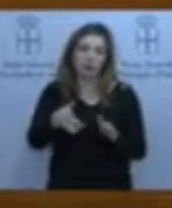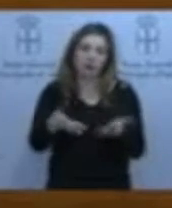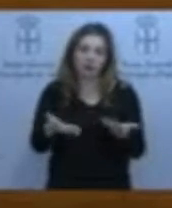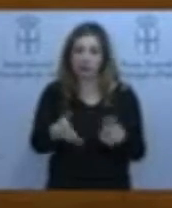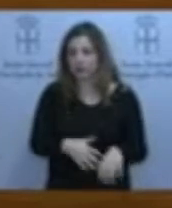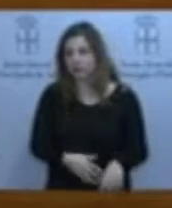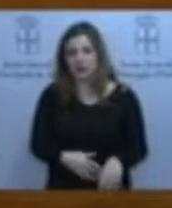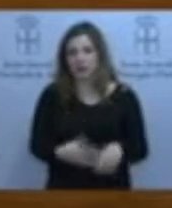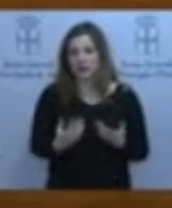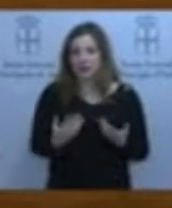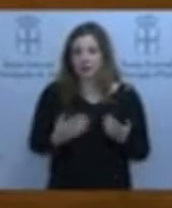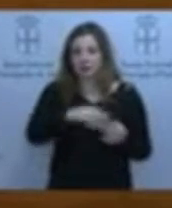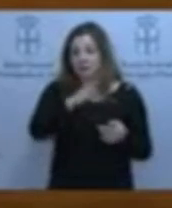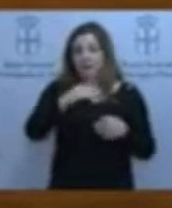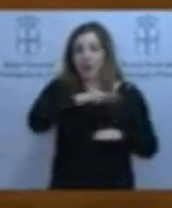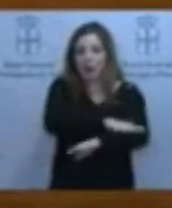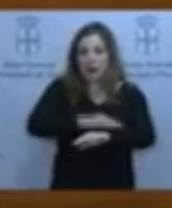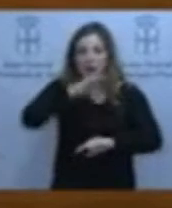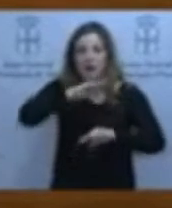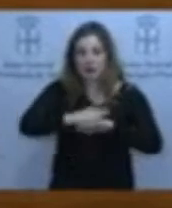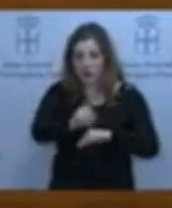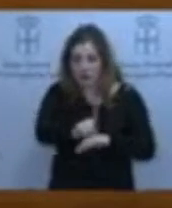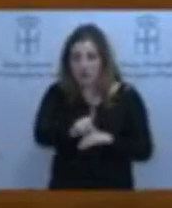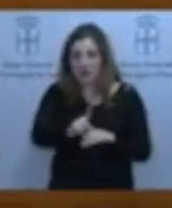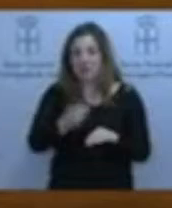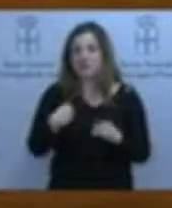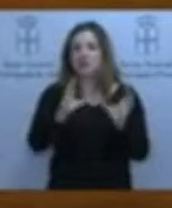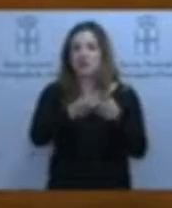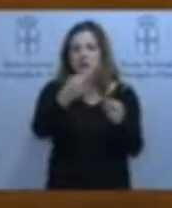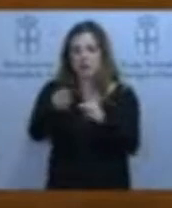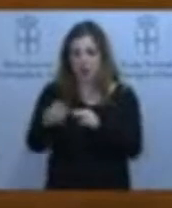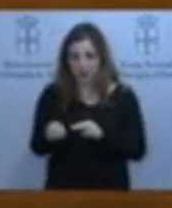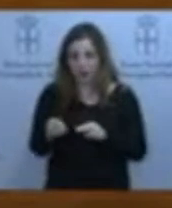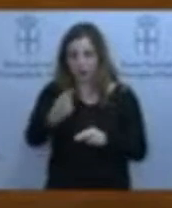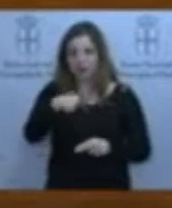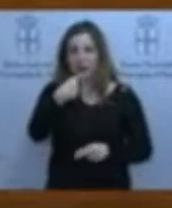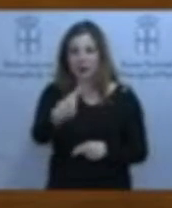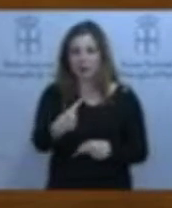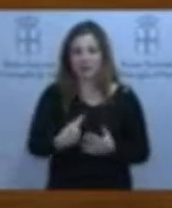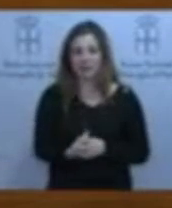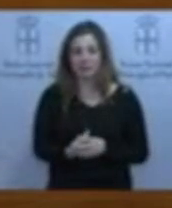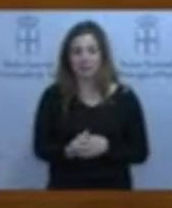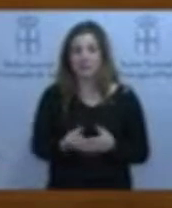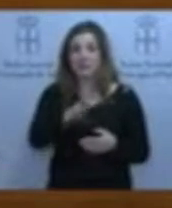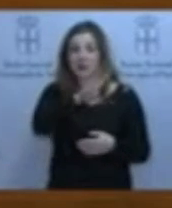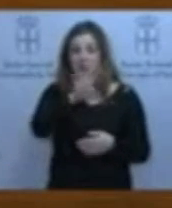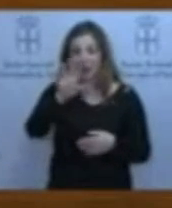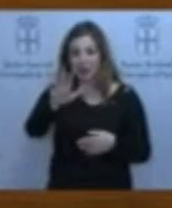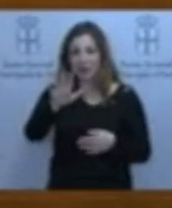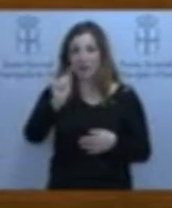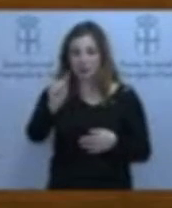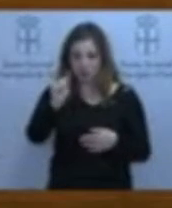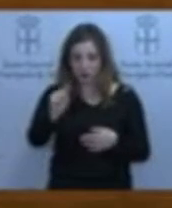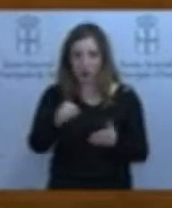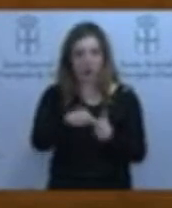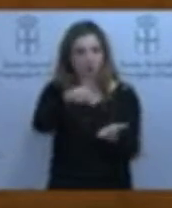El Gobierno incumple las cosas y los grupos parlamentarios entramos a decir que durante 5 minutos a